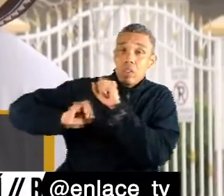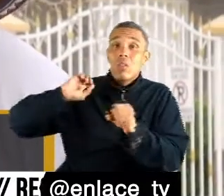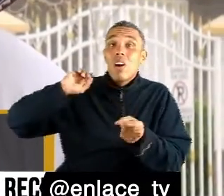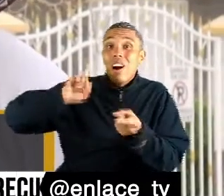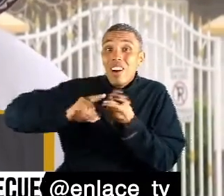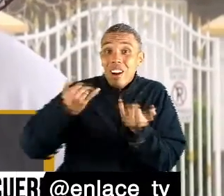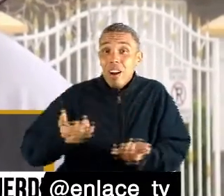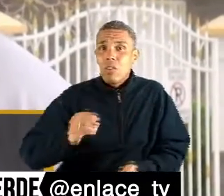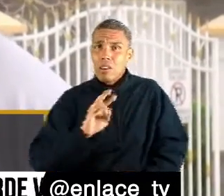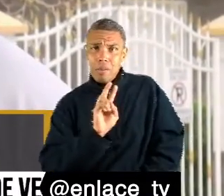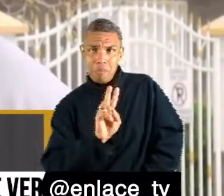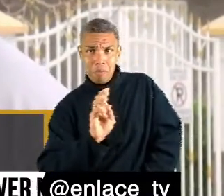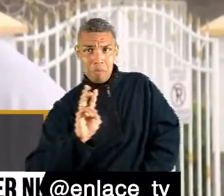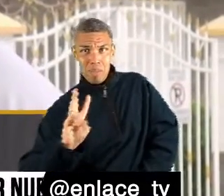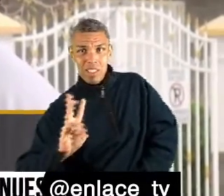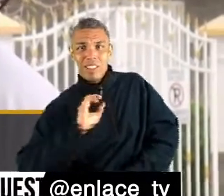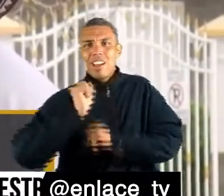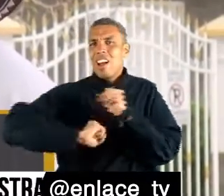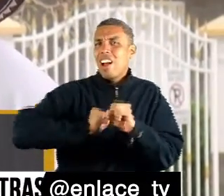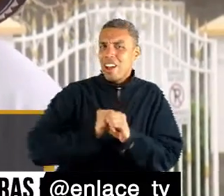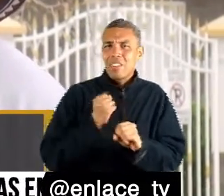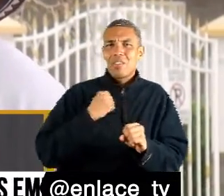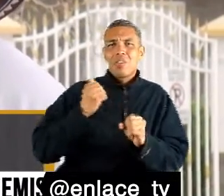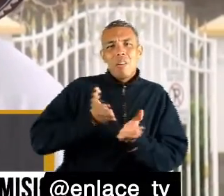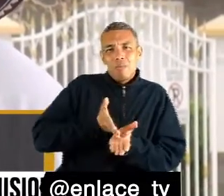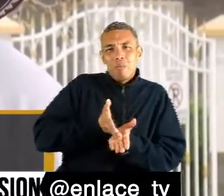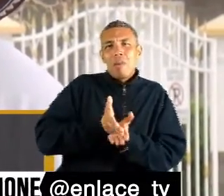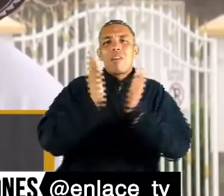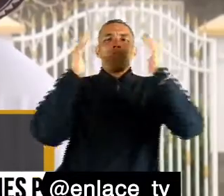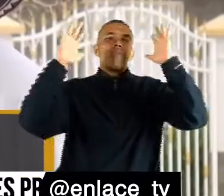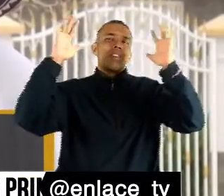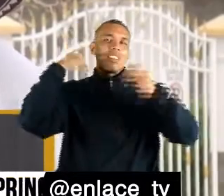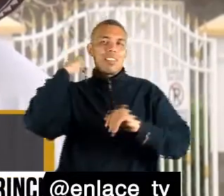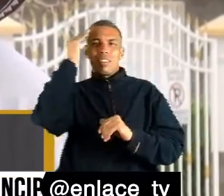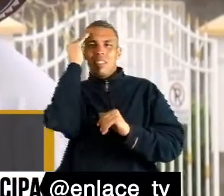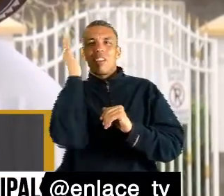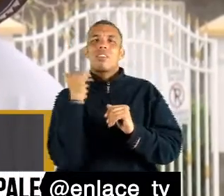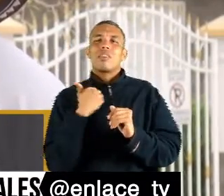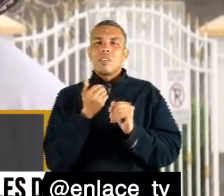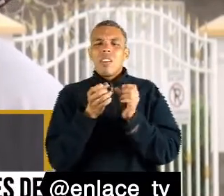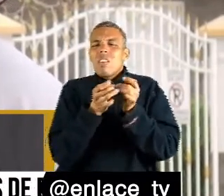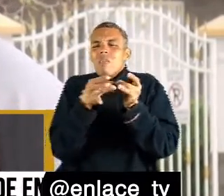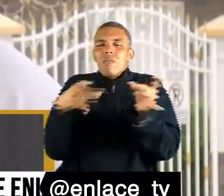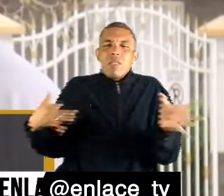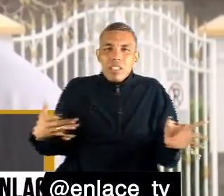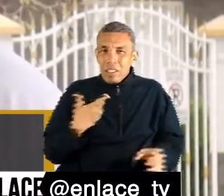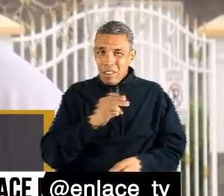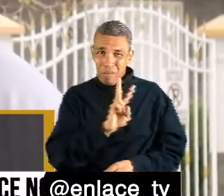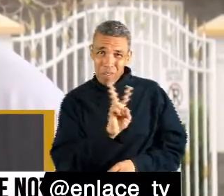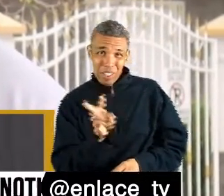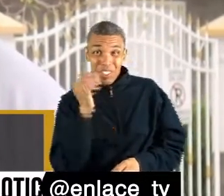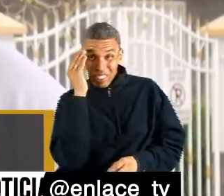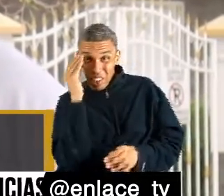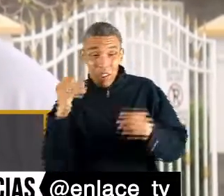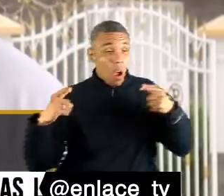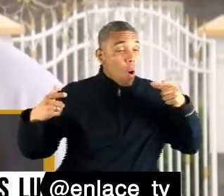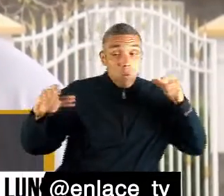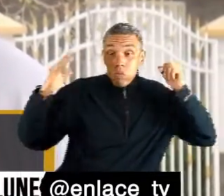llega nuevamente a su fecha tradicional, como es la fecha de aniversario de la ciudad de Barranca Bermeja. Por eso las mejores bandas del